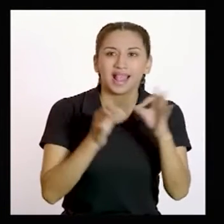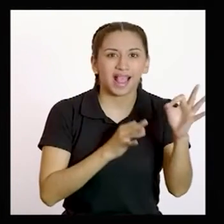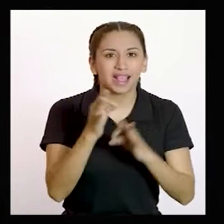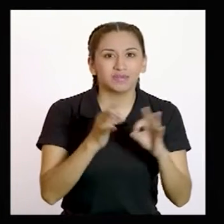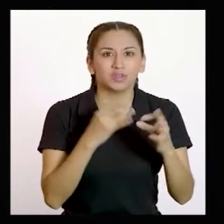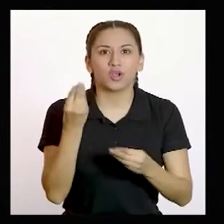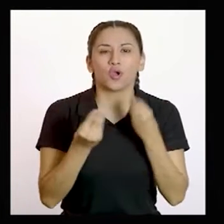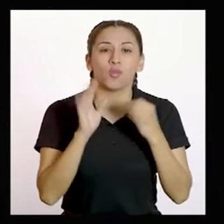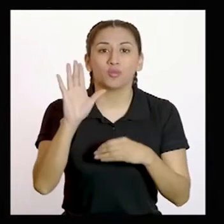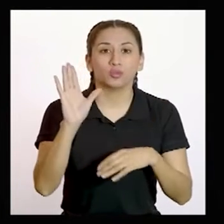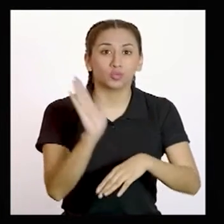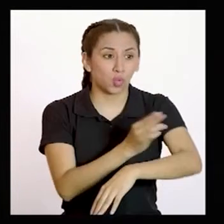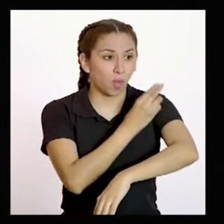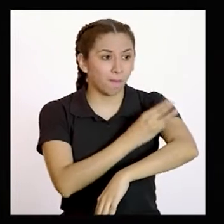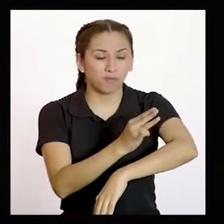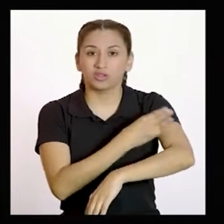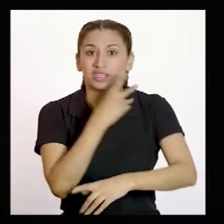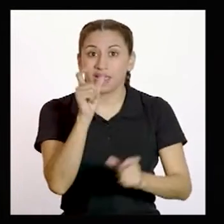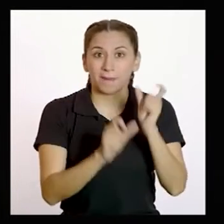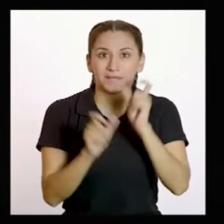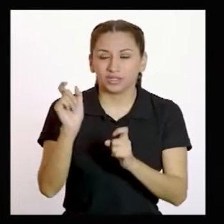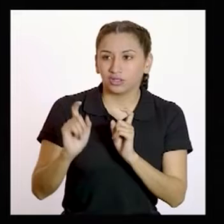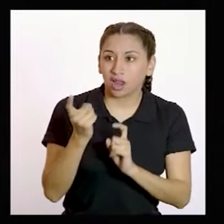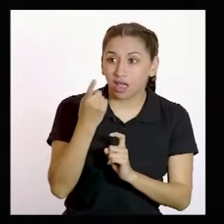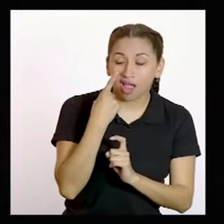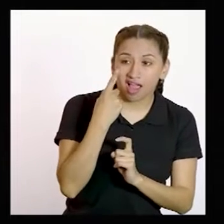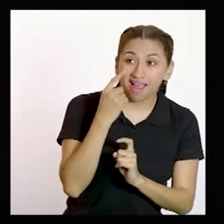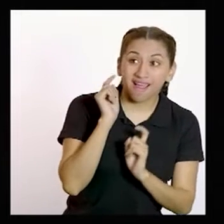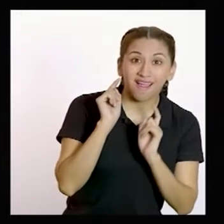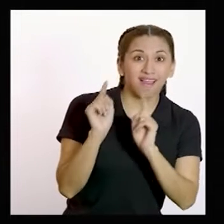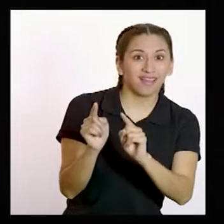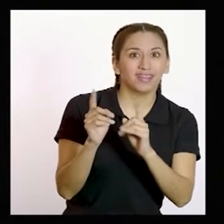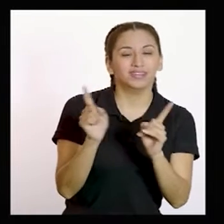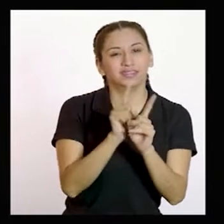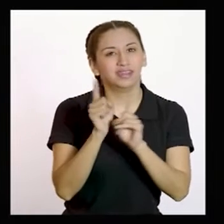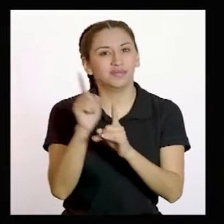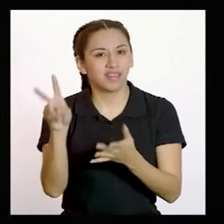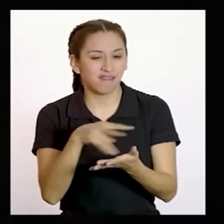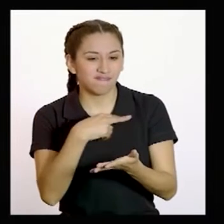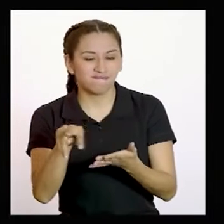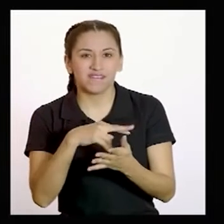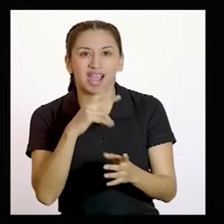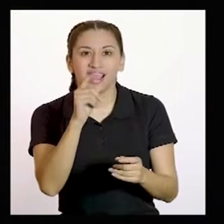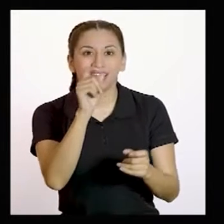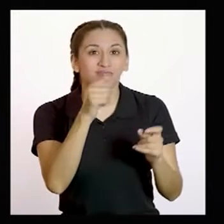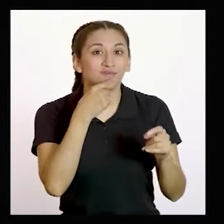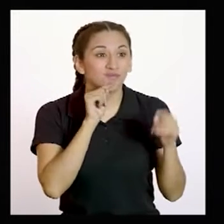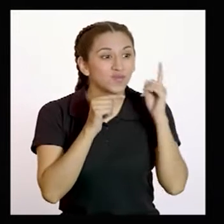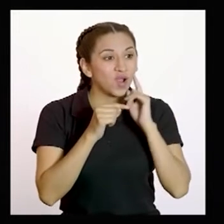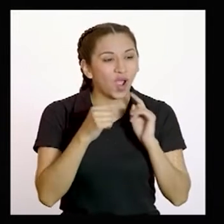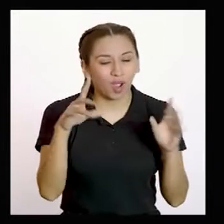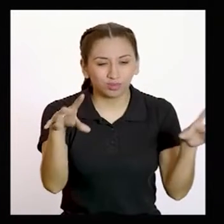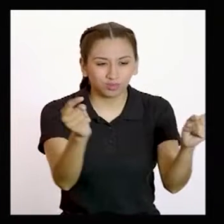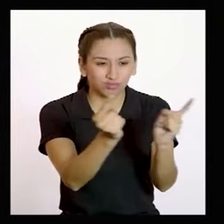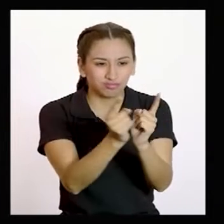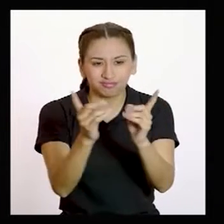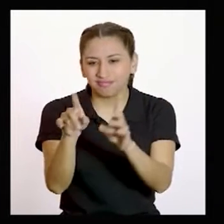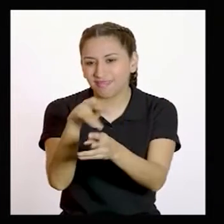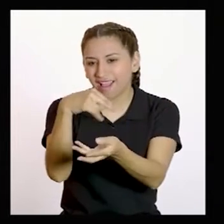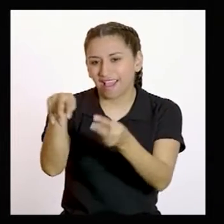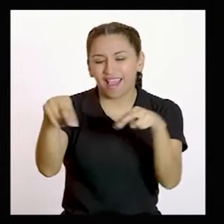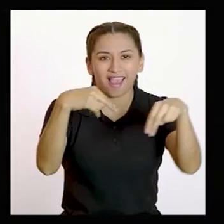formas en que con su música hacía que la gente lo reconozca a él, además de hacer bailar a las parejas del